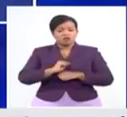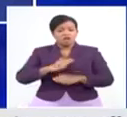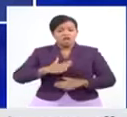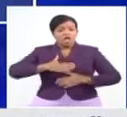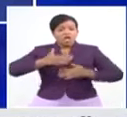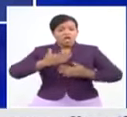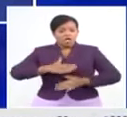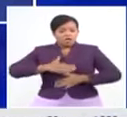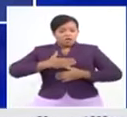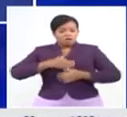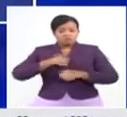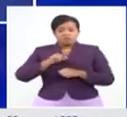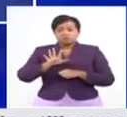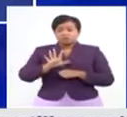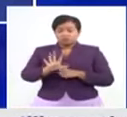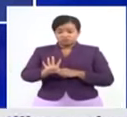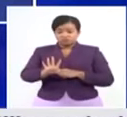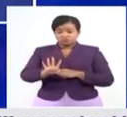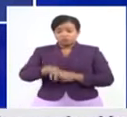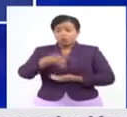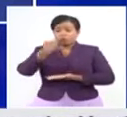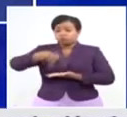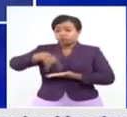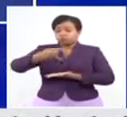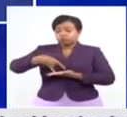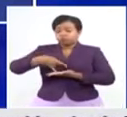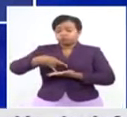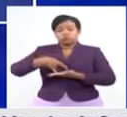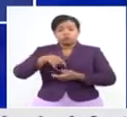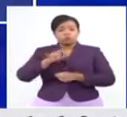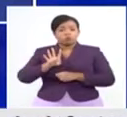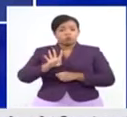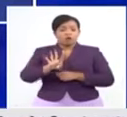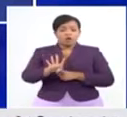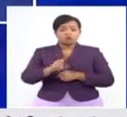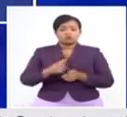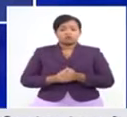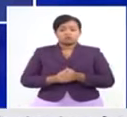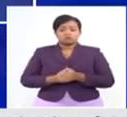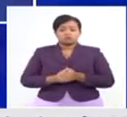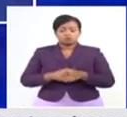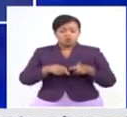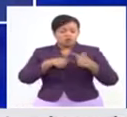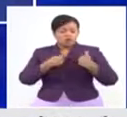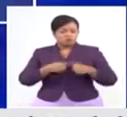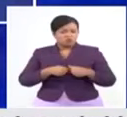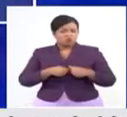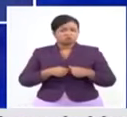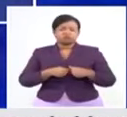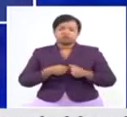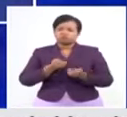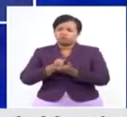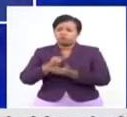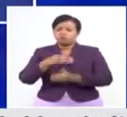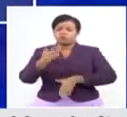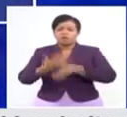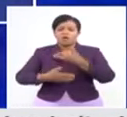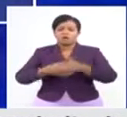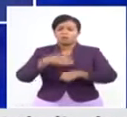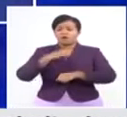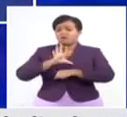la enfermedad cerebrovascular en 4, la insuficiencia cardíaca, la enfermedad pulmonar obstructiva